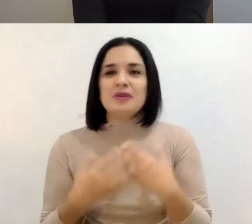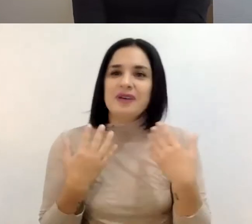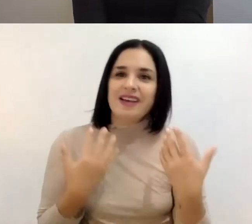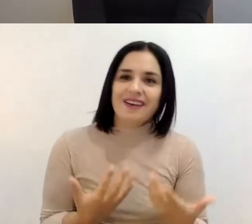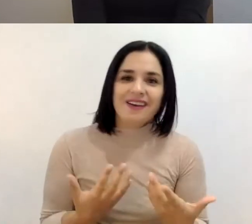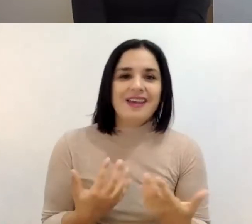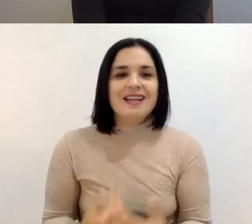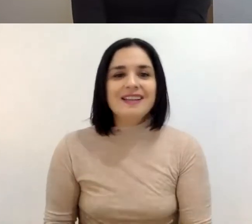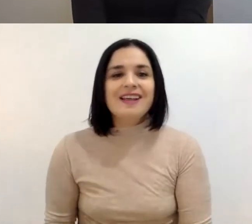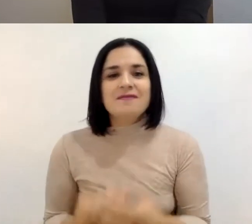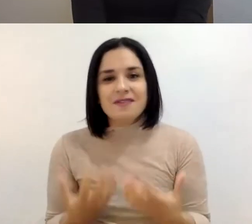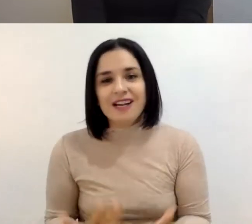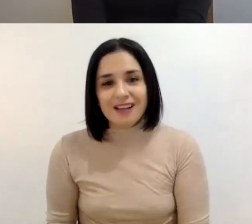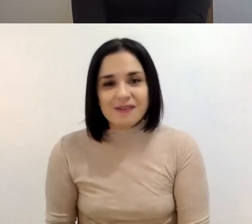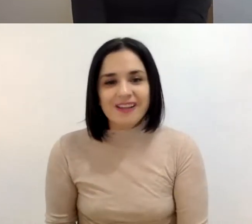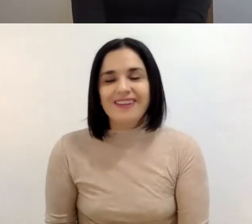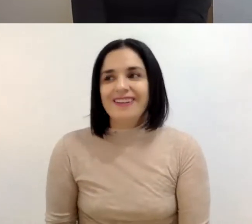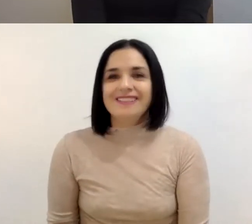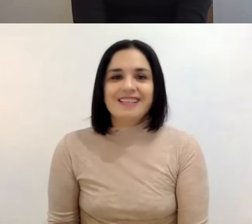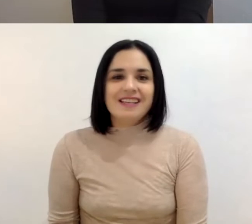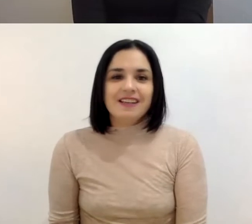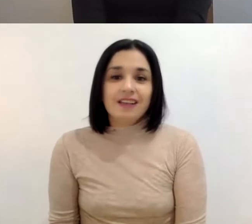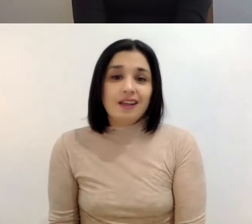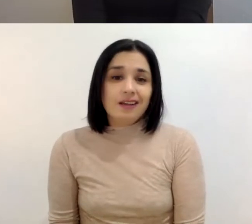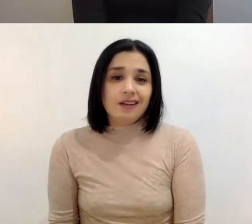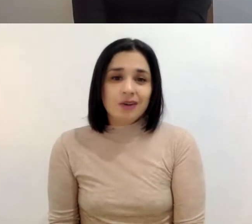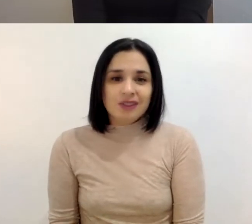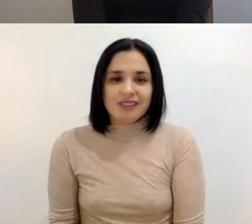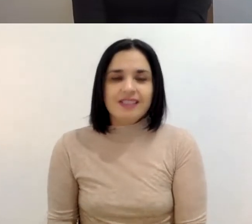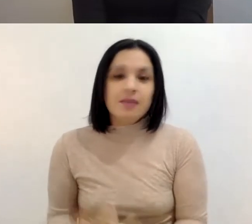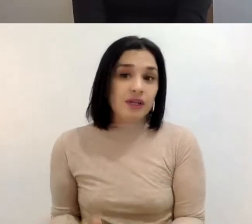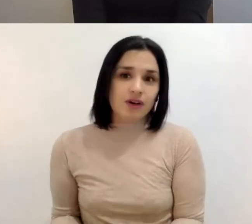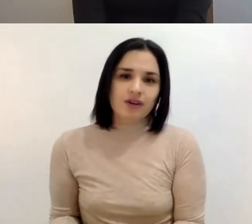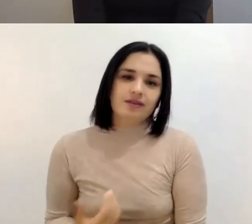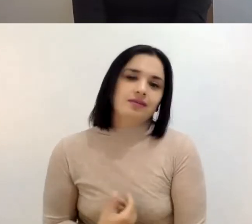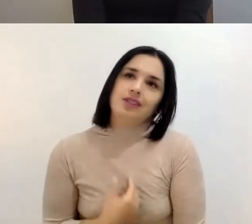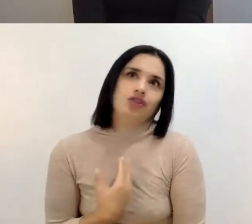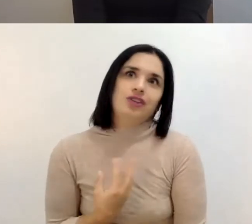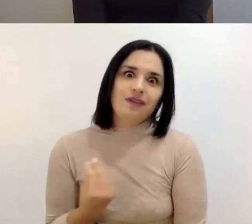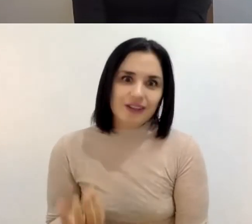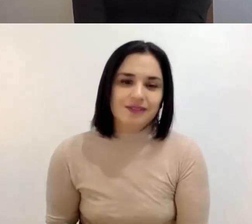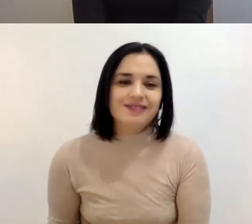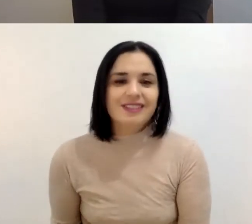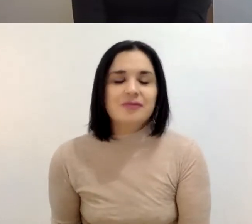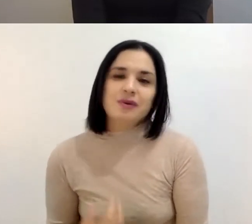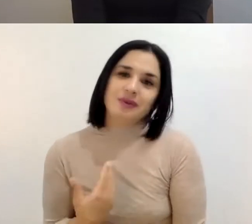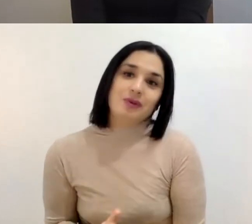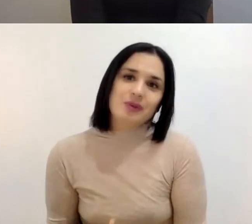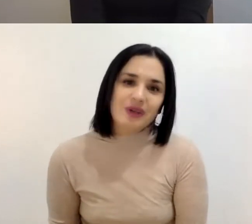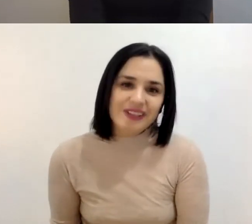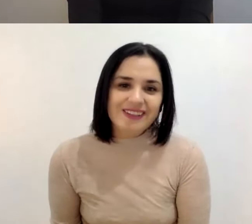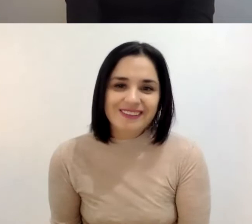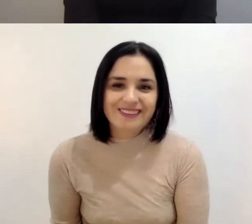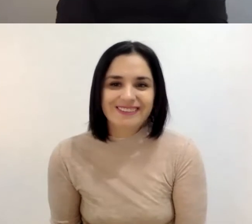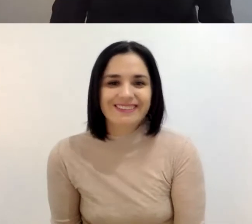y mucho más linda, viva la lengua de señas, que con 2 o 3 señas explicó y yo sigo hablando. como